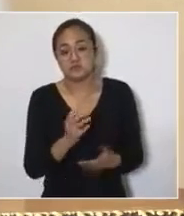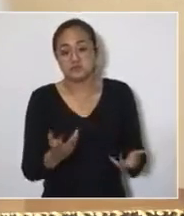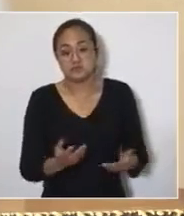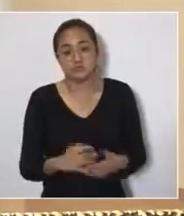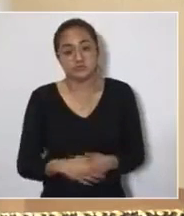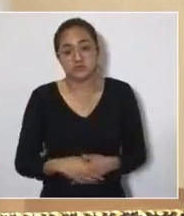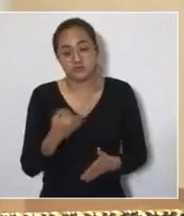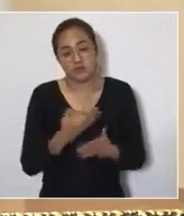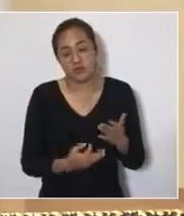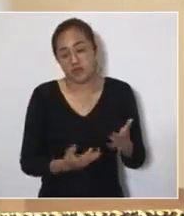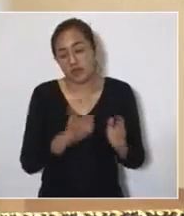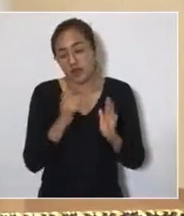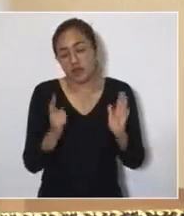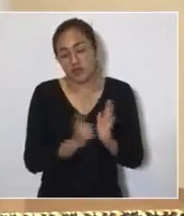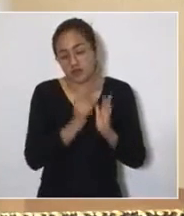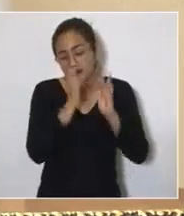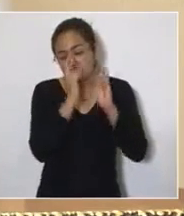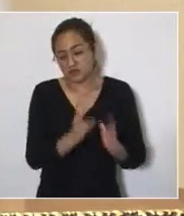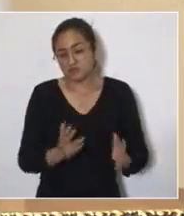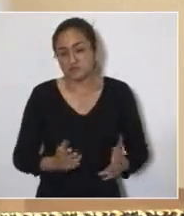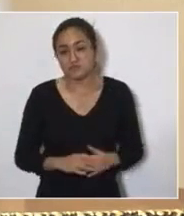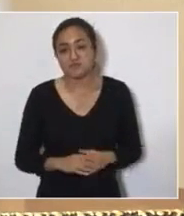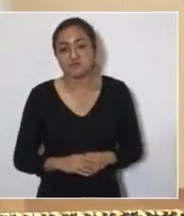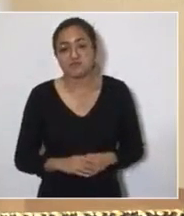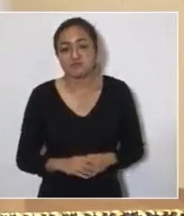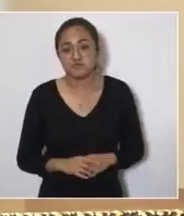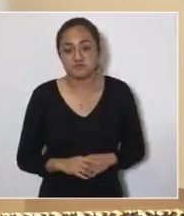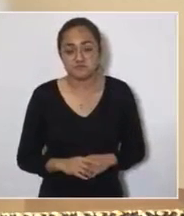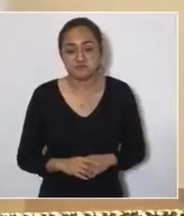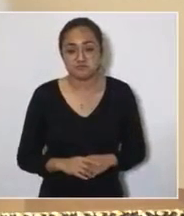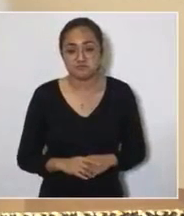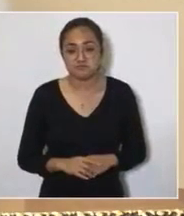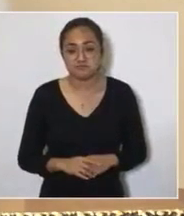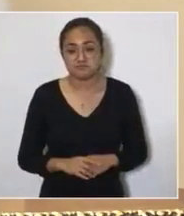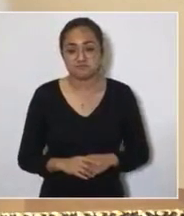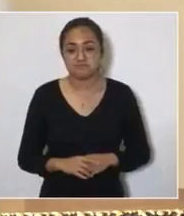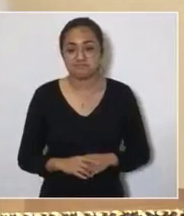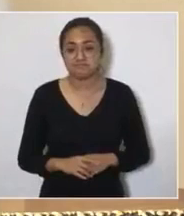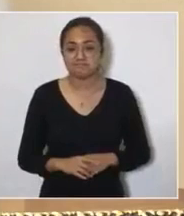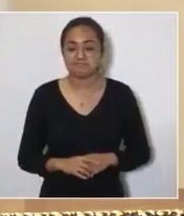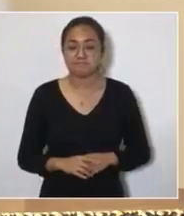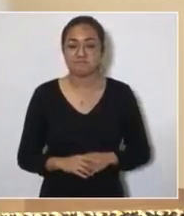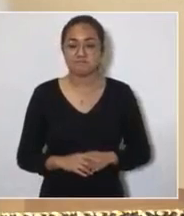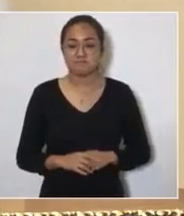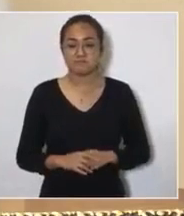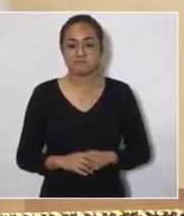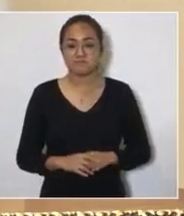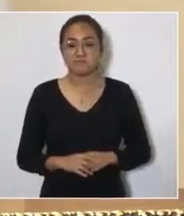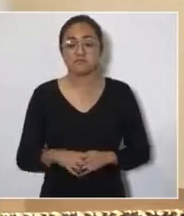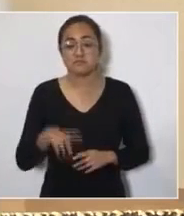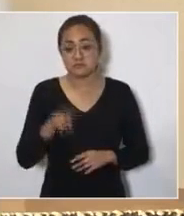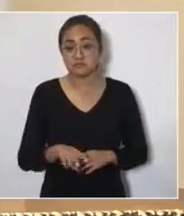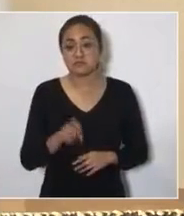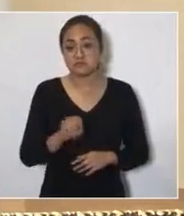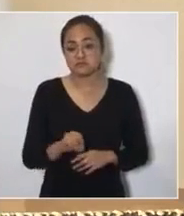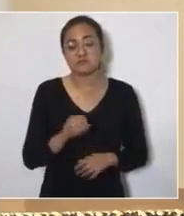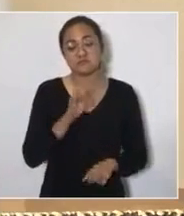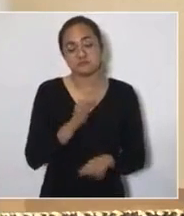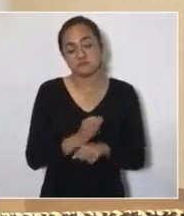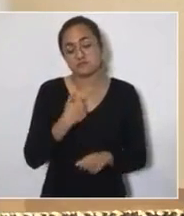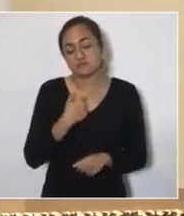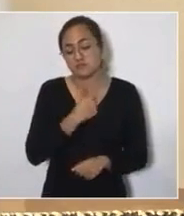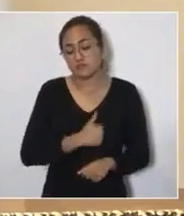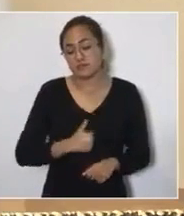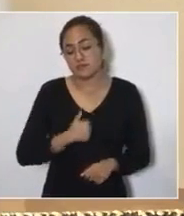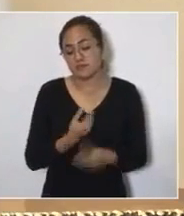ilegal lo acaban de perjudicar de verdad que sí y yo lamento